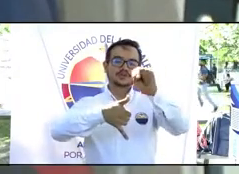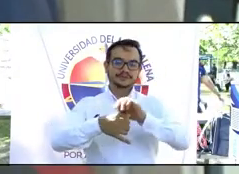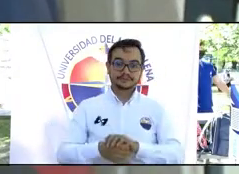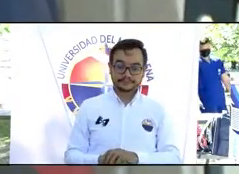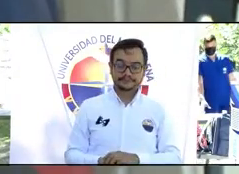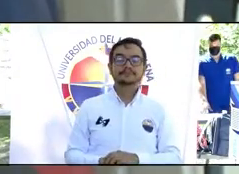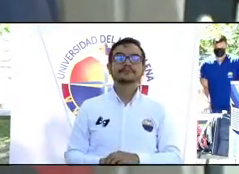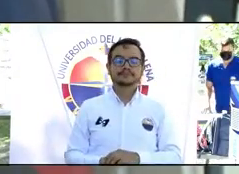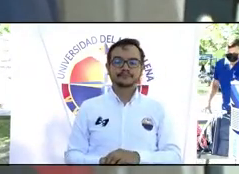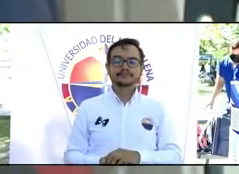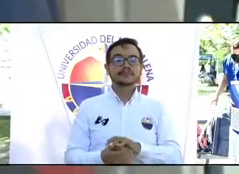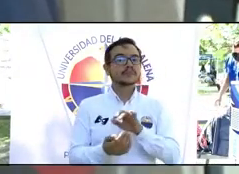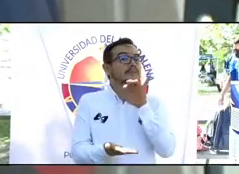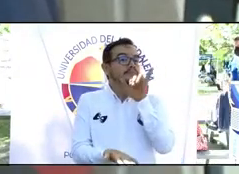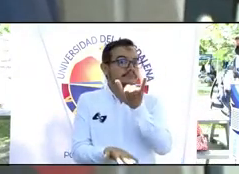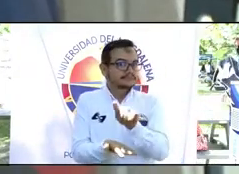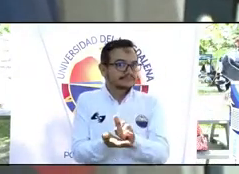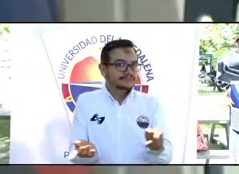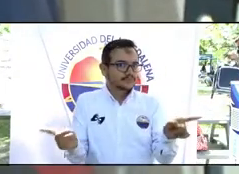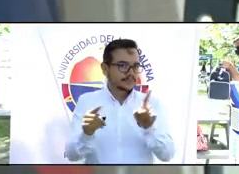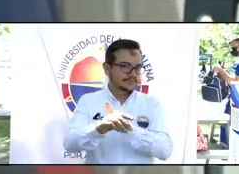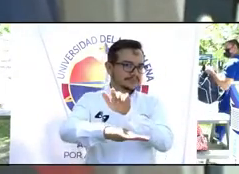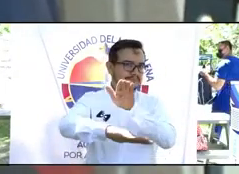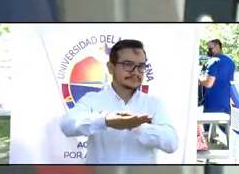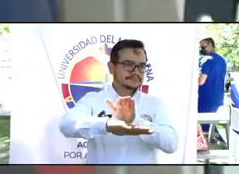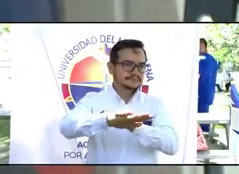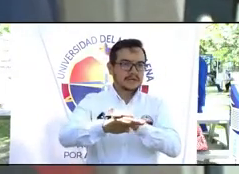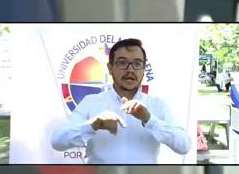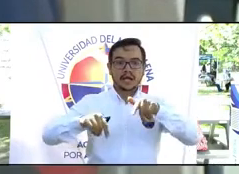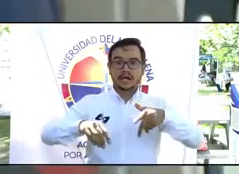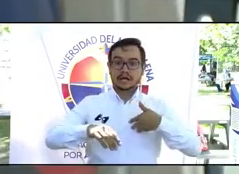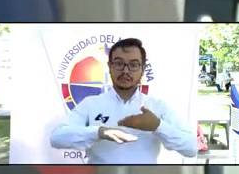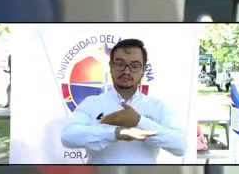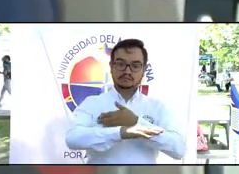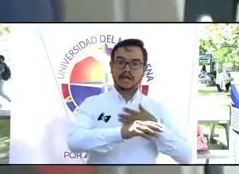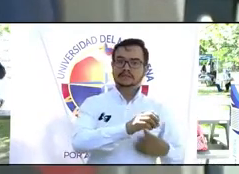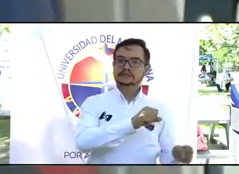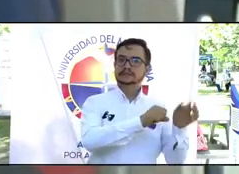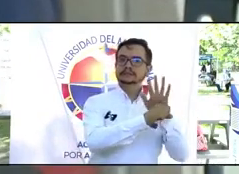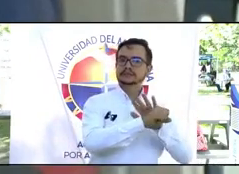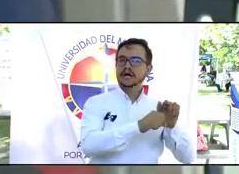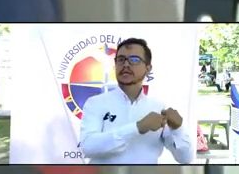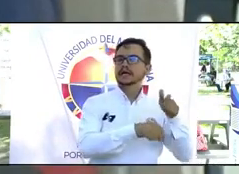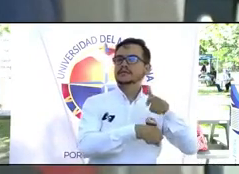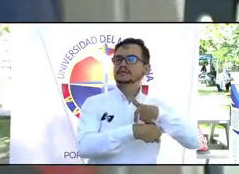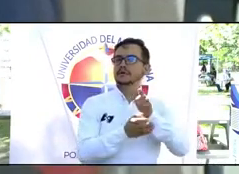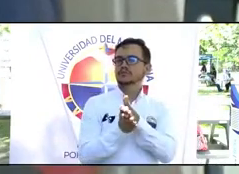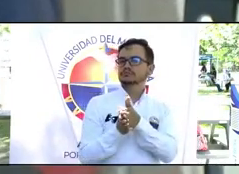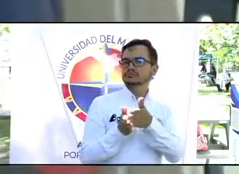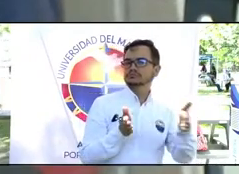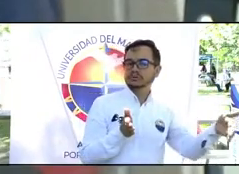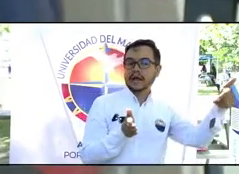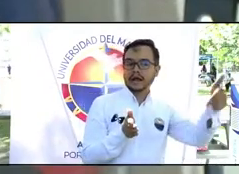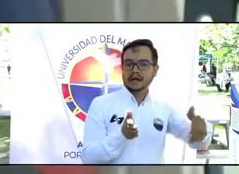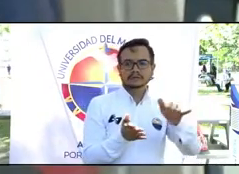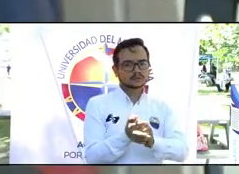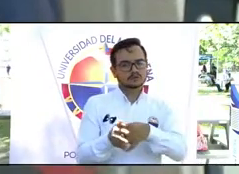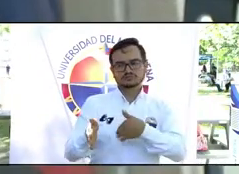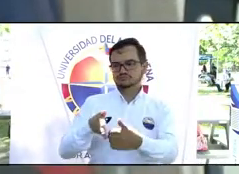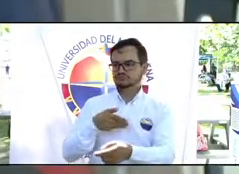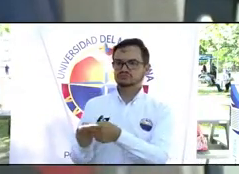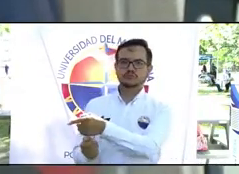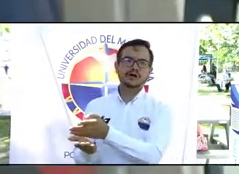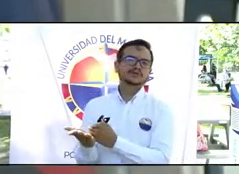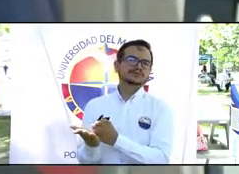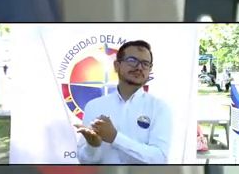modo, tengo que resaltar que durante la emergencia sanitaria que hemos vivido, el programa pudo dar continuidad a los